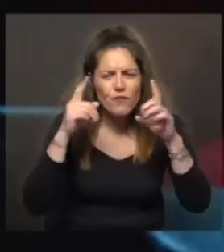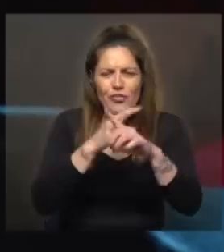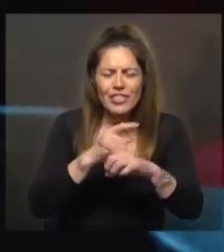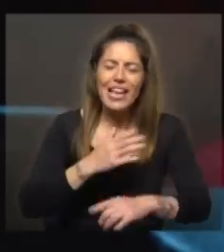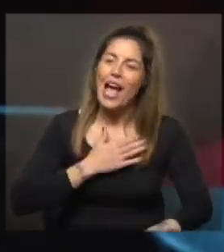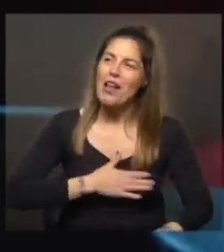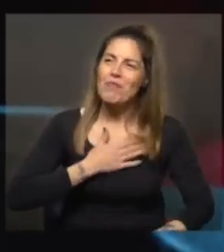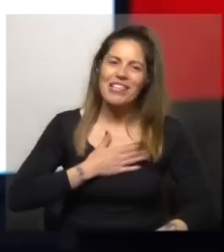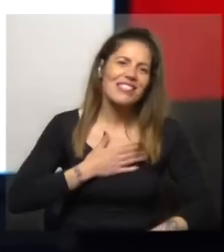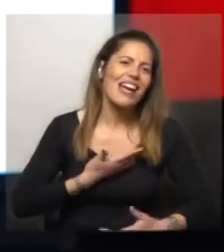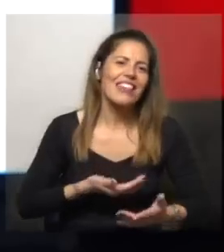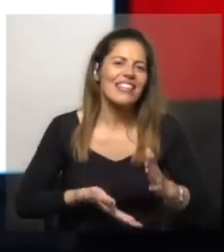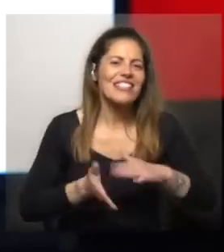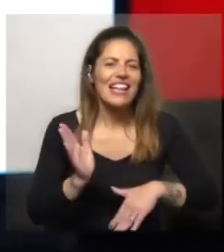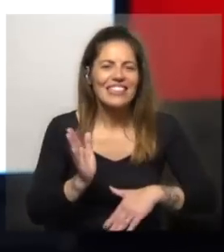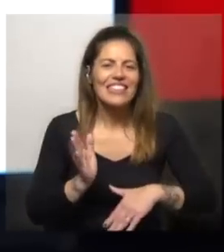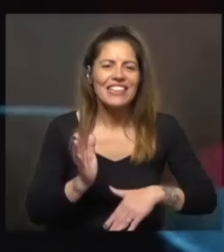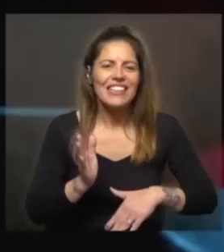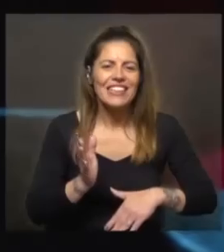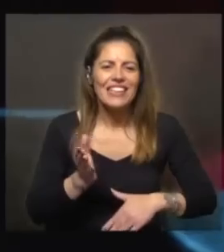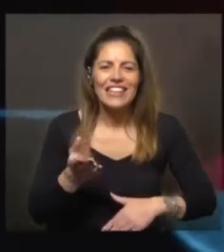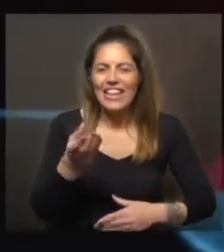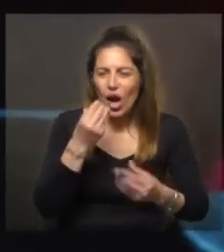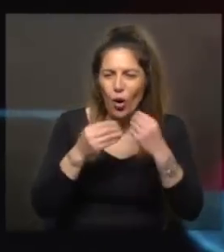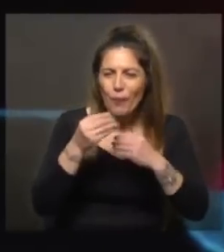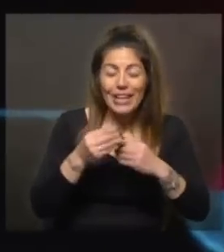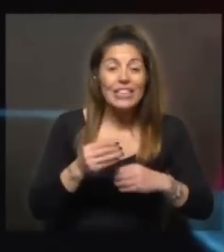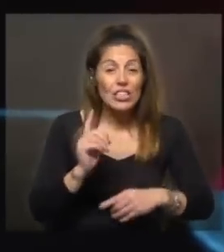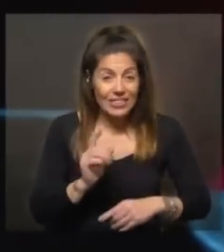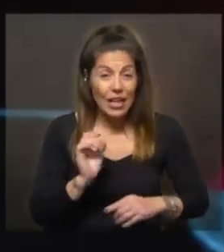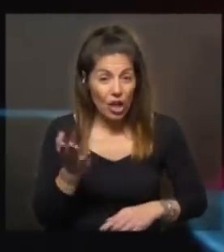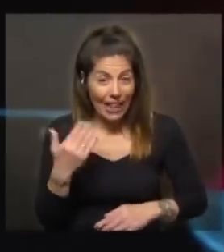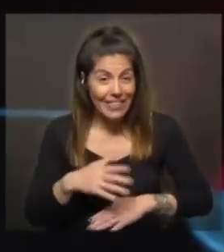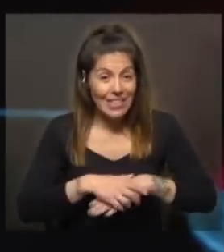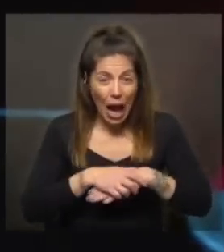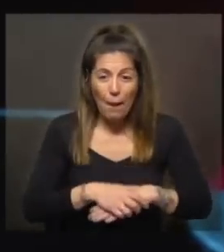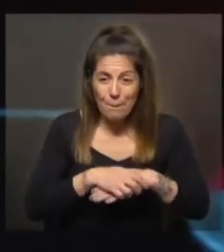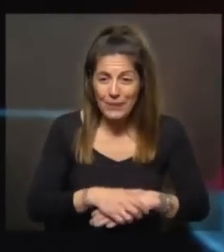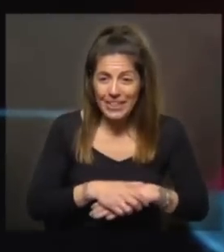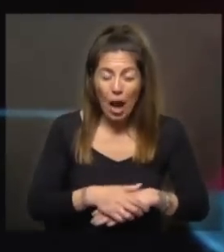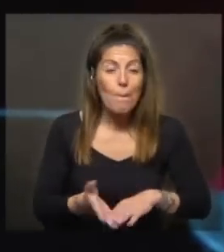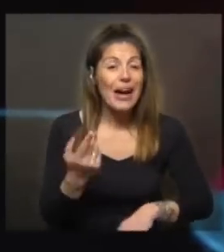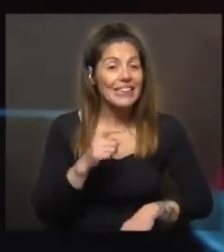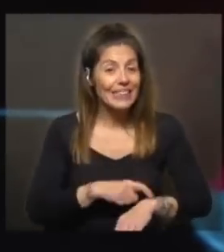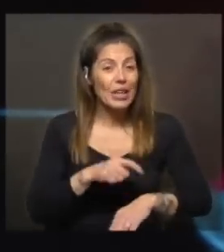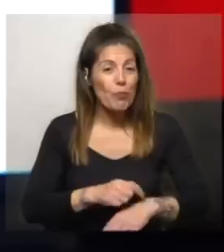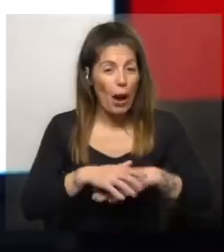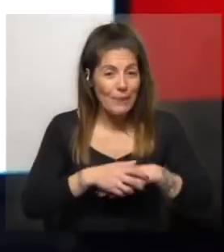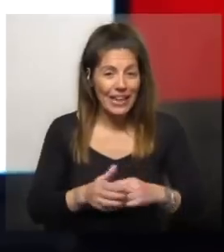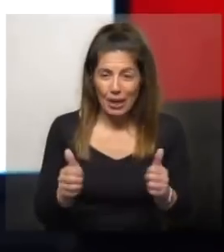placeres después salir de ahí comerte una hamburguesa con patas fuimos mucho más tiempo amigas que lo que fuimos pareja en